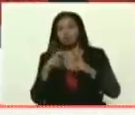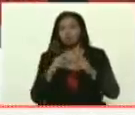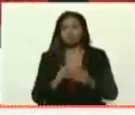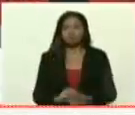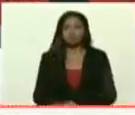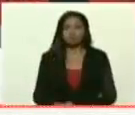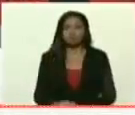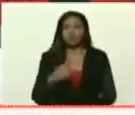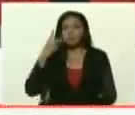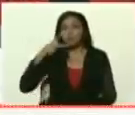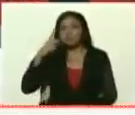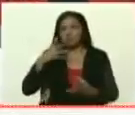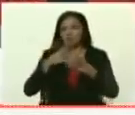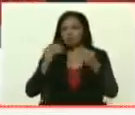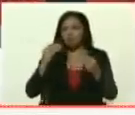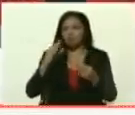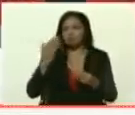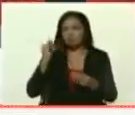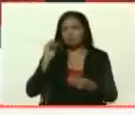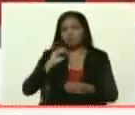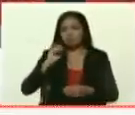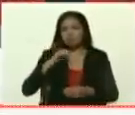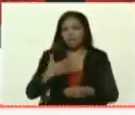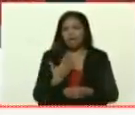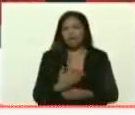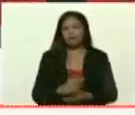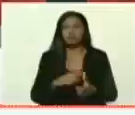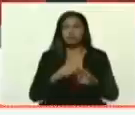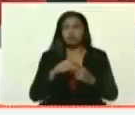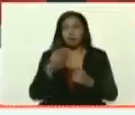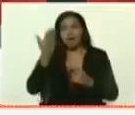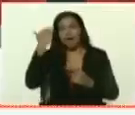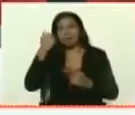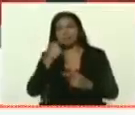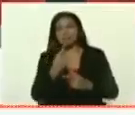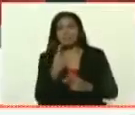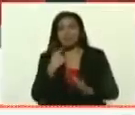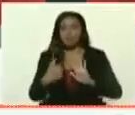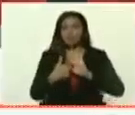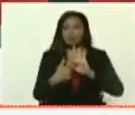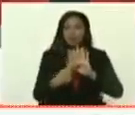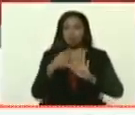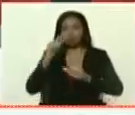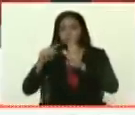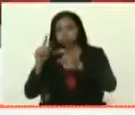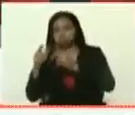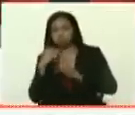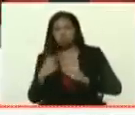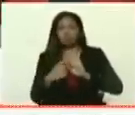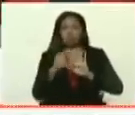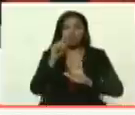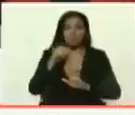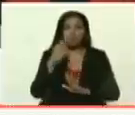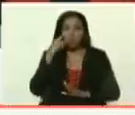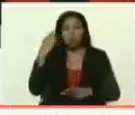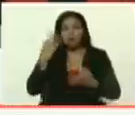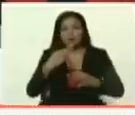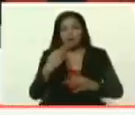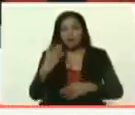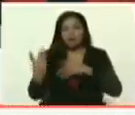tipo. Y yo dije la otra vez, y lo he demostrado varias veces, creo en el